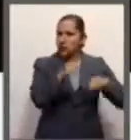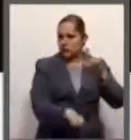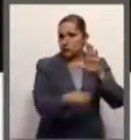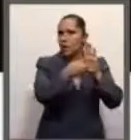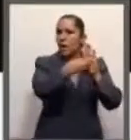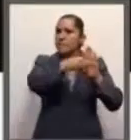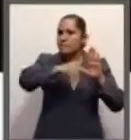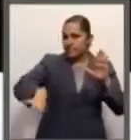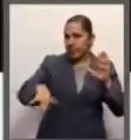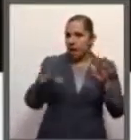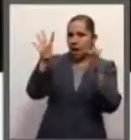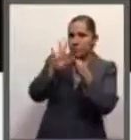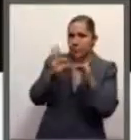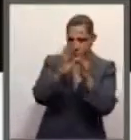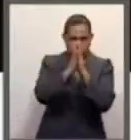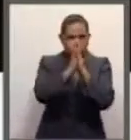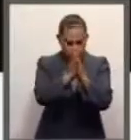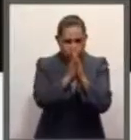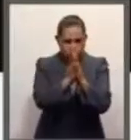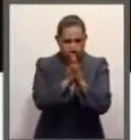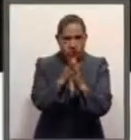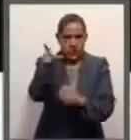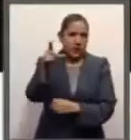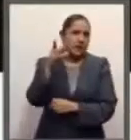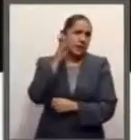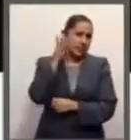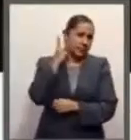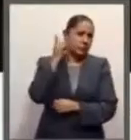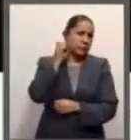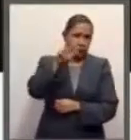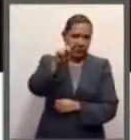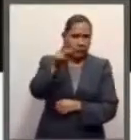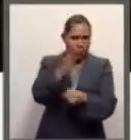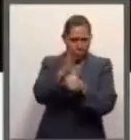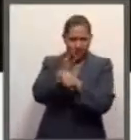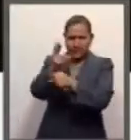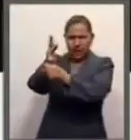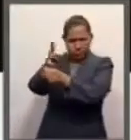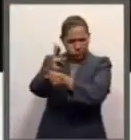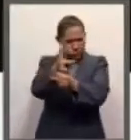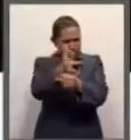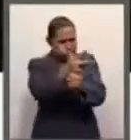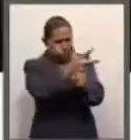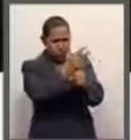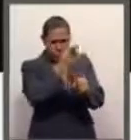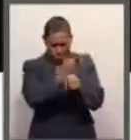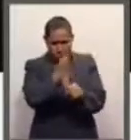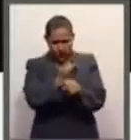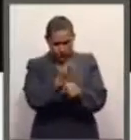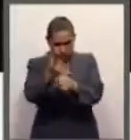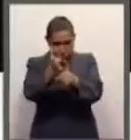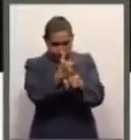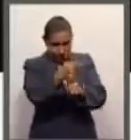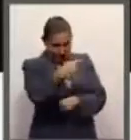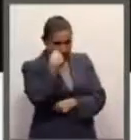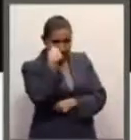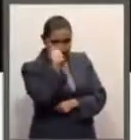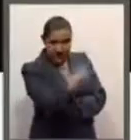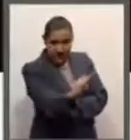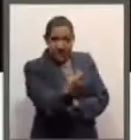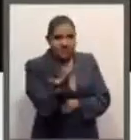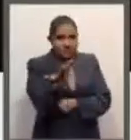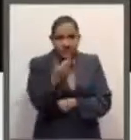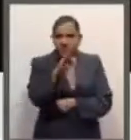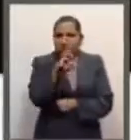Congreso que haga una toma para que vean la forma en cómo festejan el que no se va a eliminar